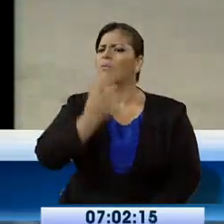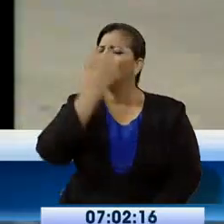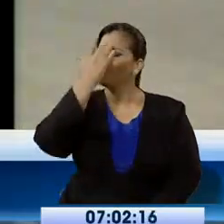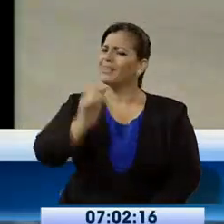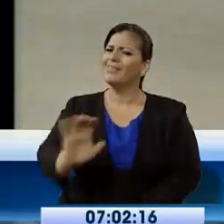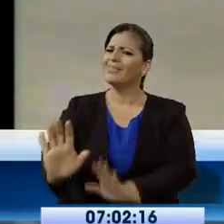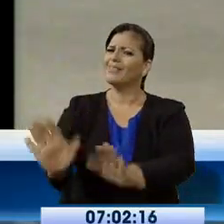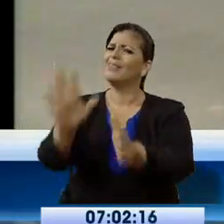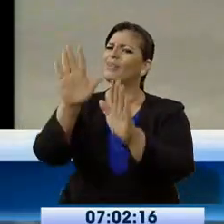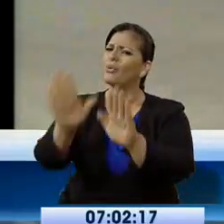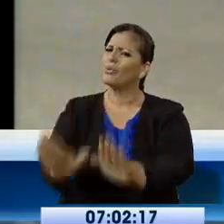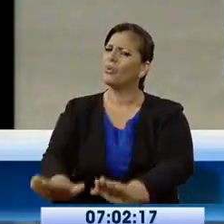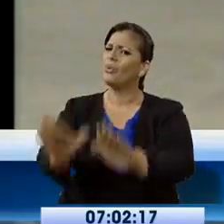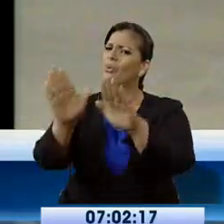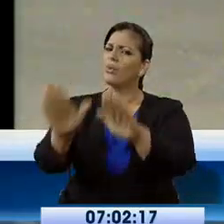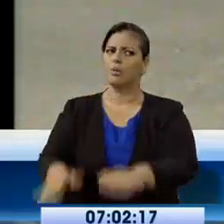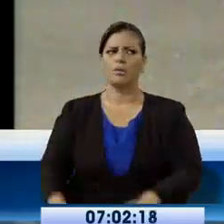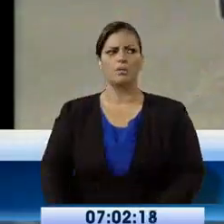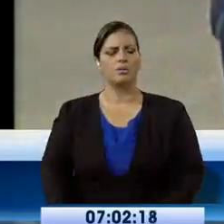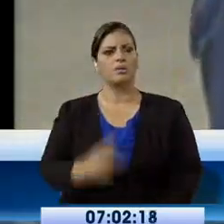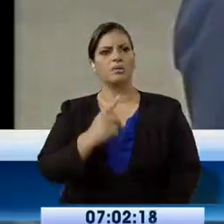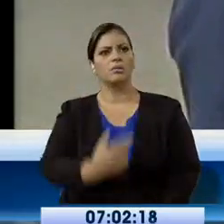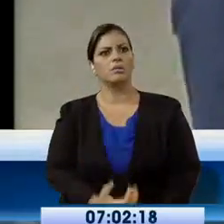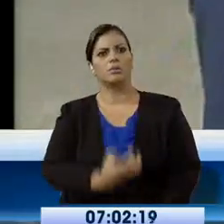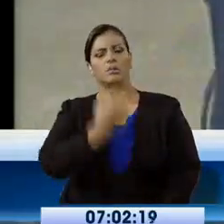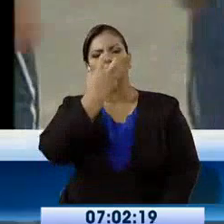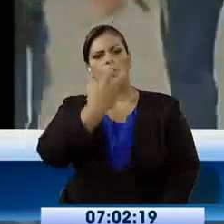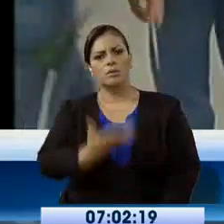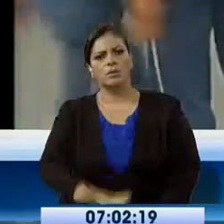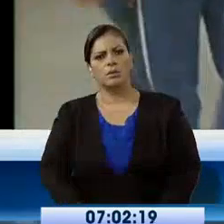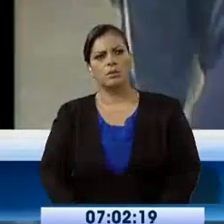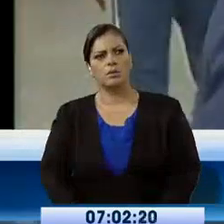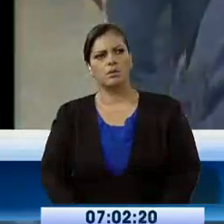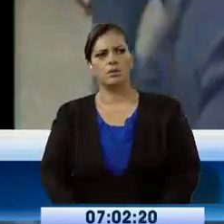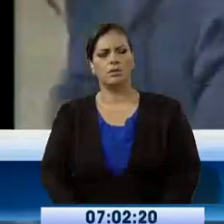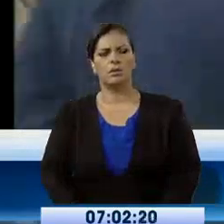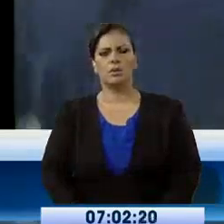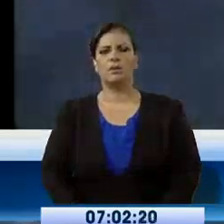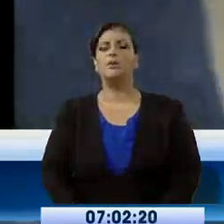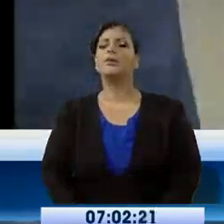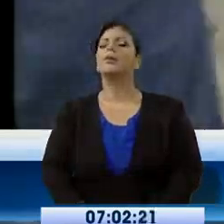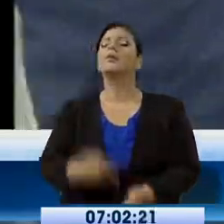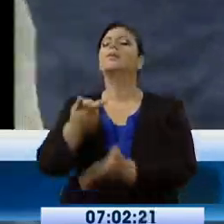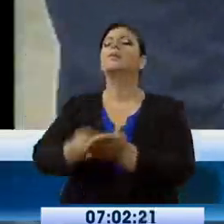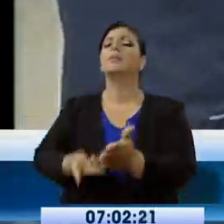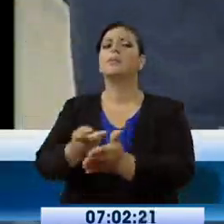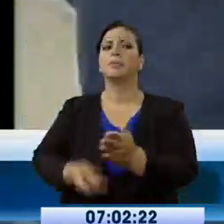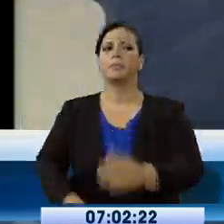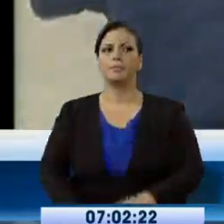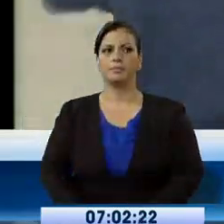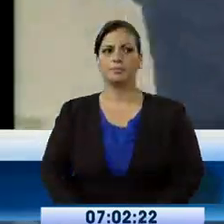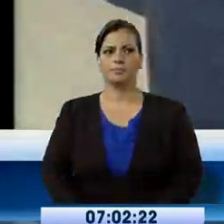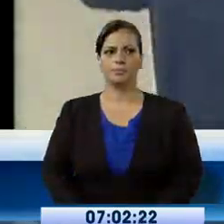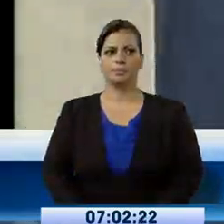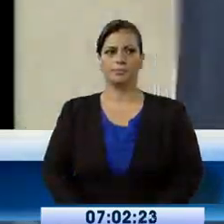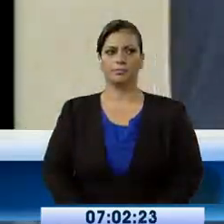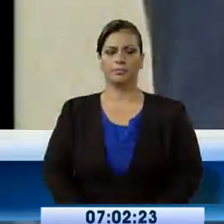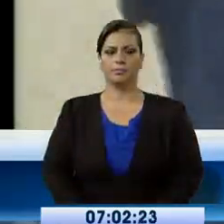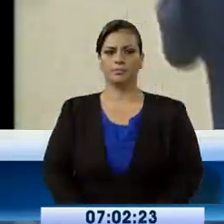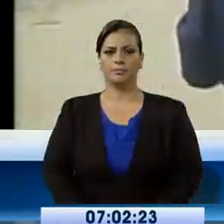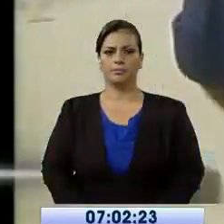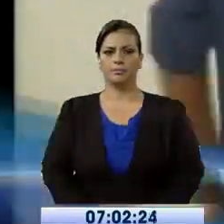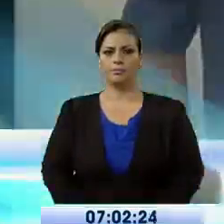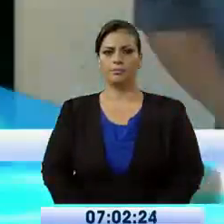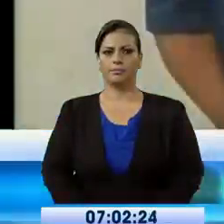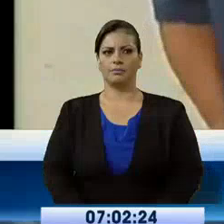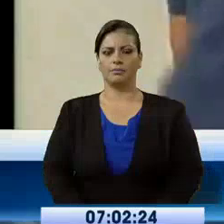son como los que deben de hacerle eso. A ver, ¿quién lo bloqueó? ¿Quién le paralizó? Los tres, que parece que corretean como